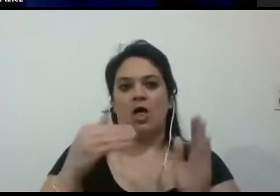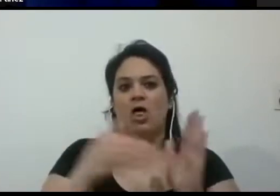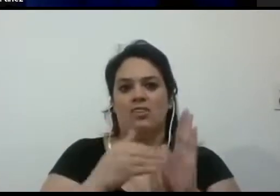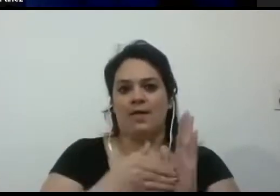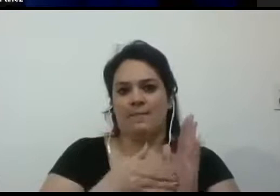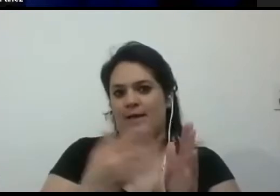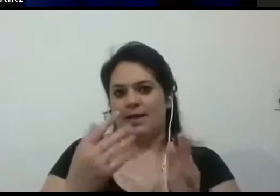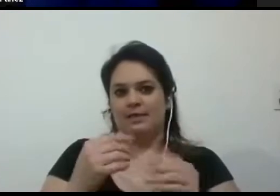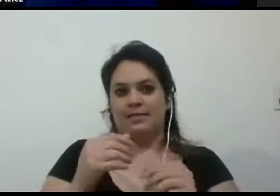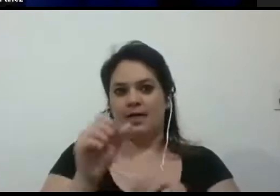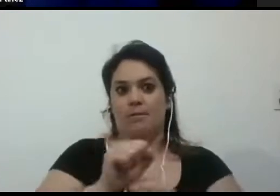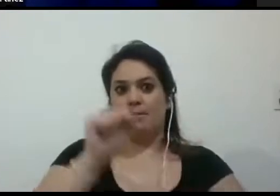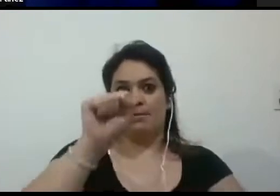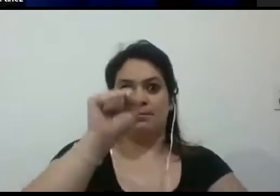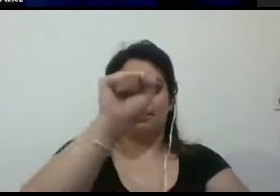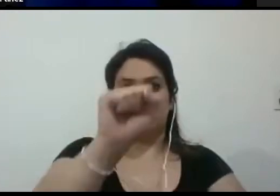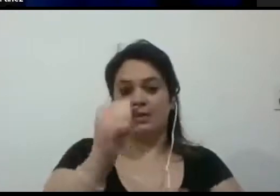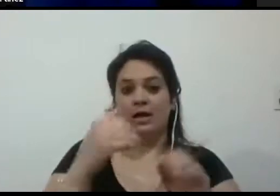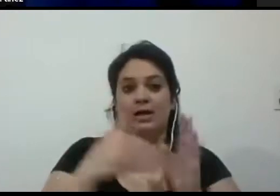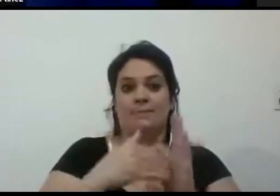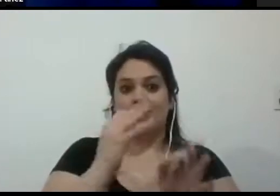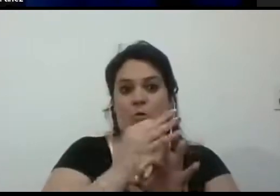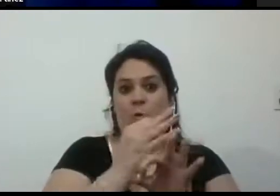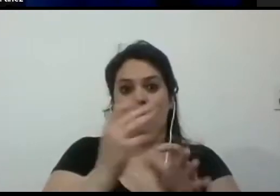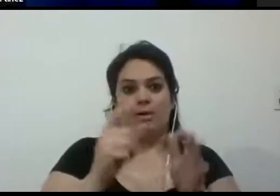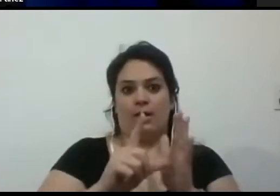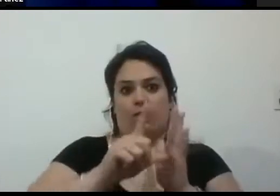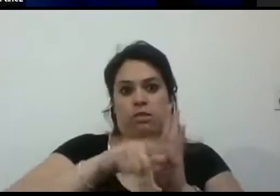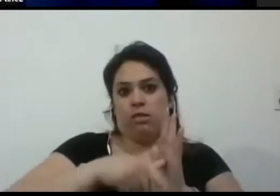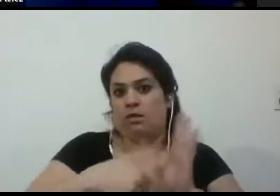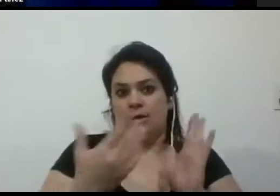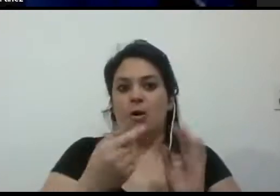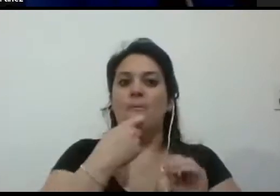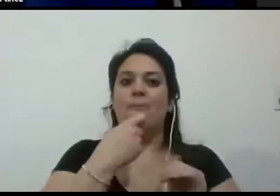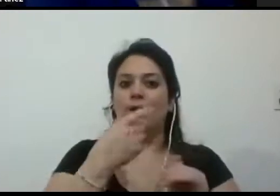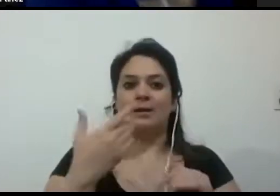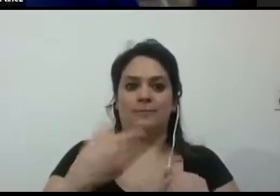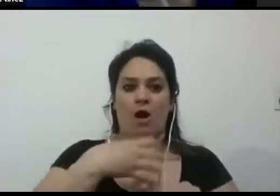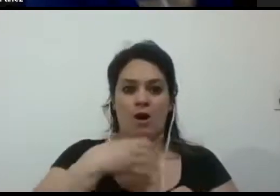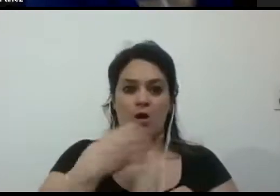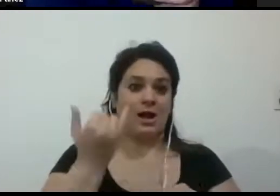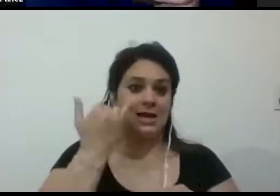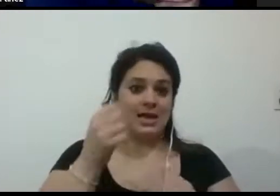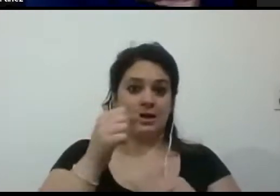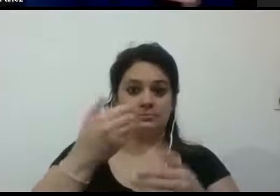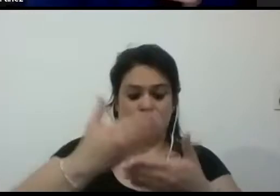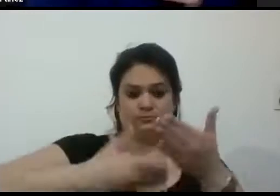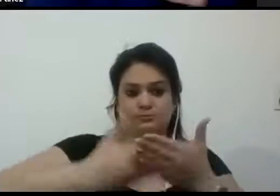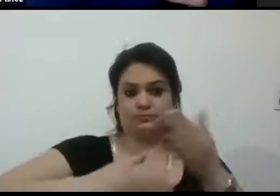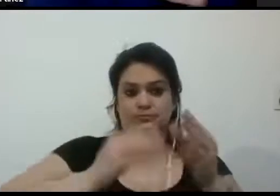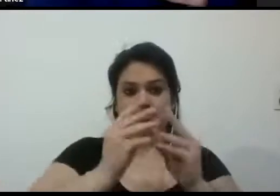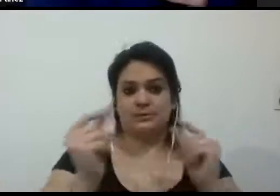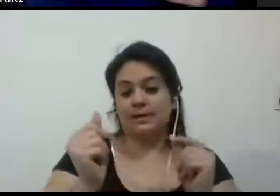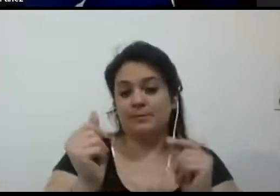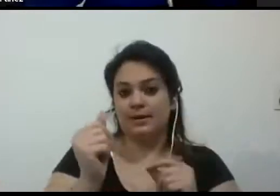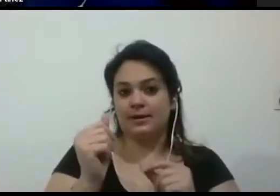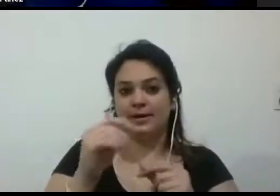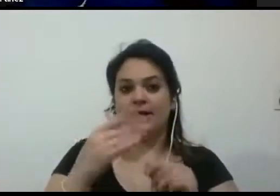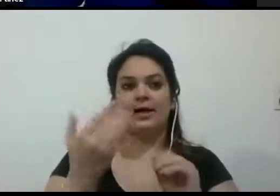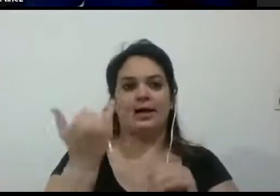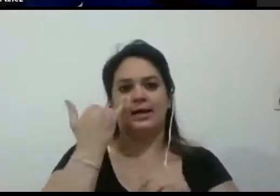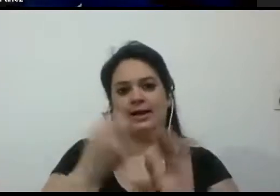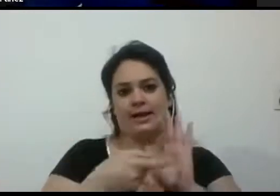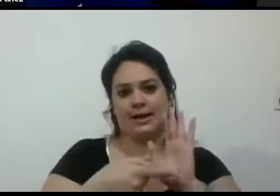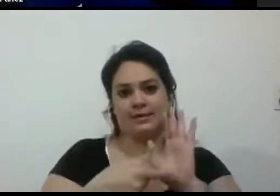la escuela emite en cuanto al alumno en cuanto al alumno termina de rendir todas las materias se presenta